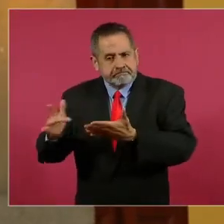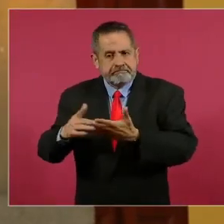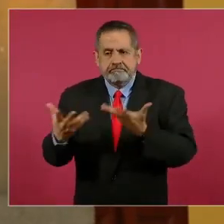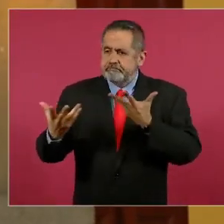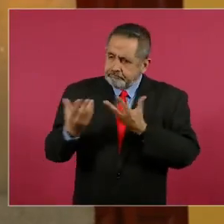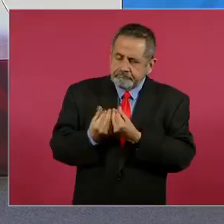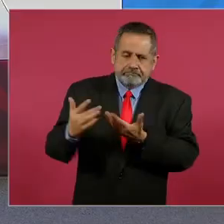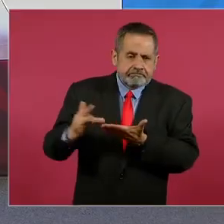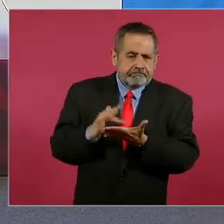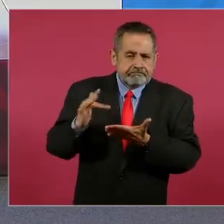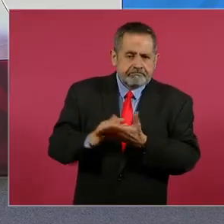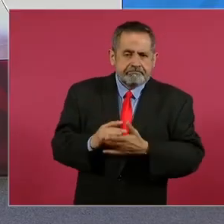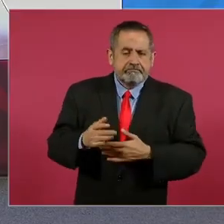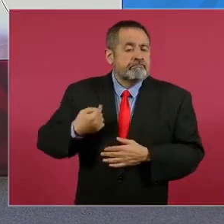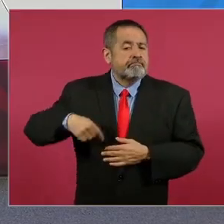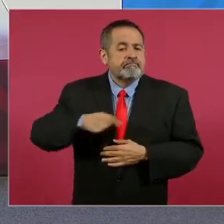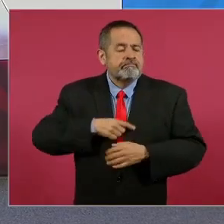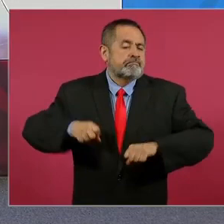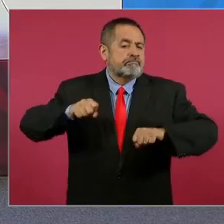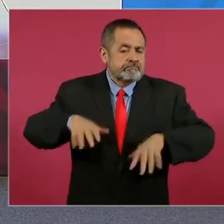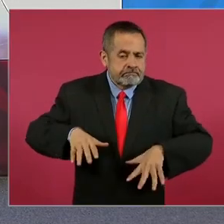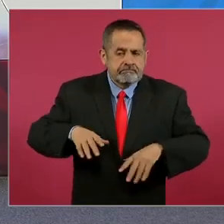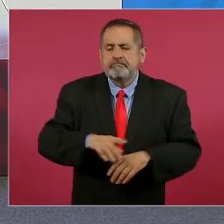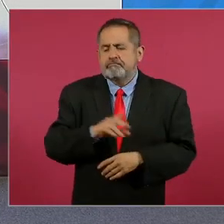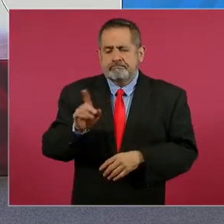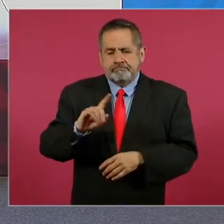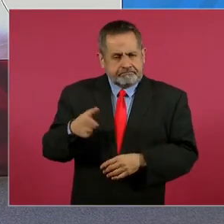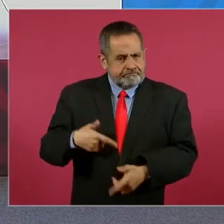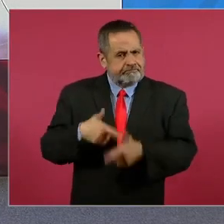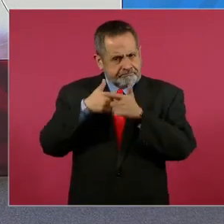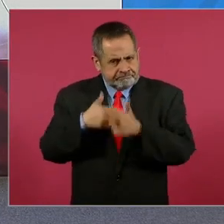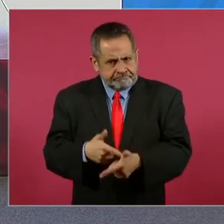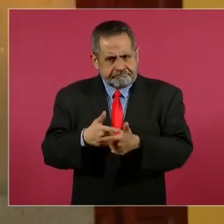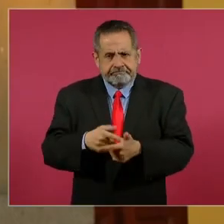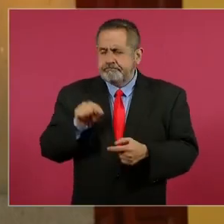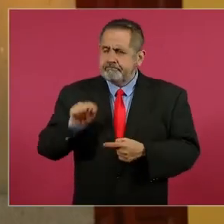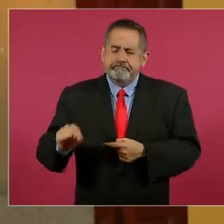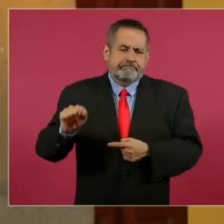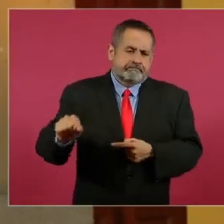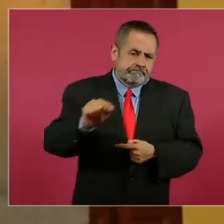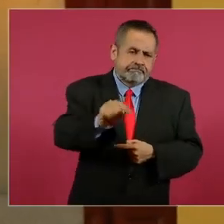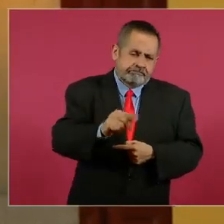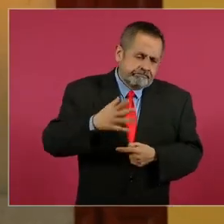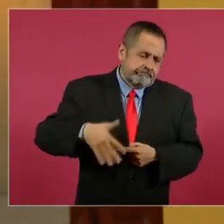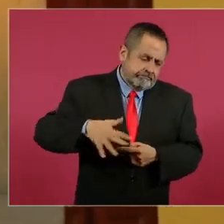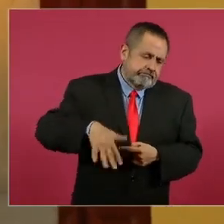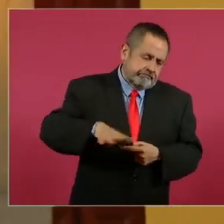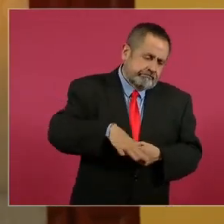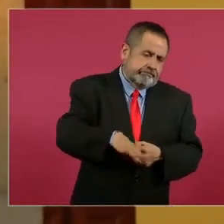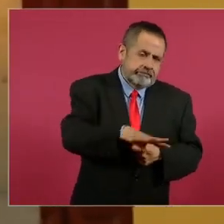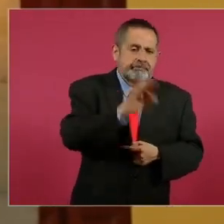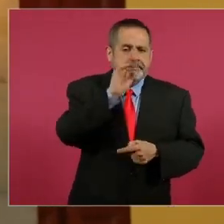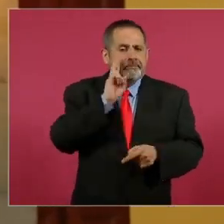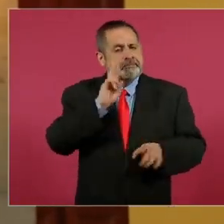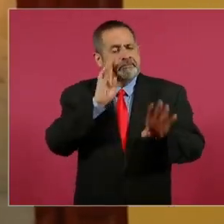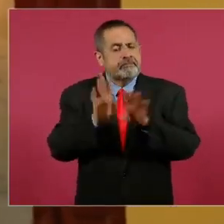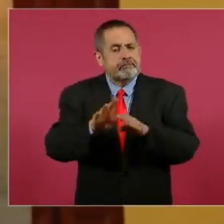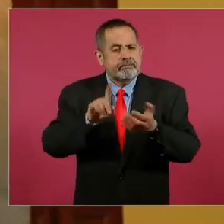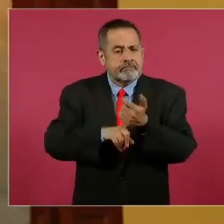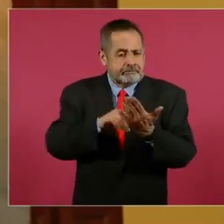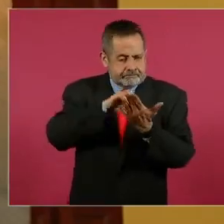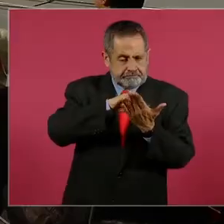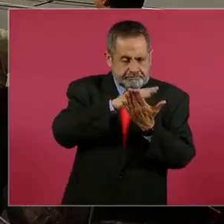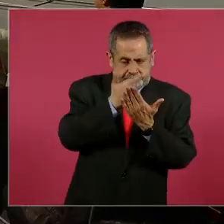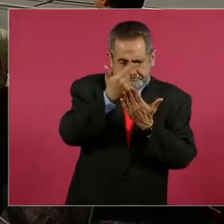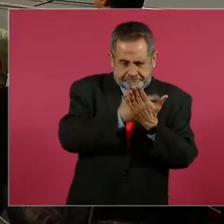no vamos a descansar hasta seguir con todas las acciones en todos los casos que forman parte del Registro Nacional